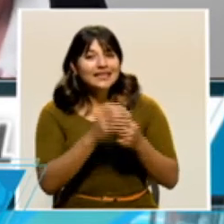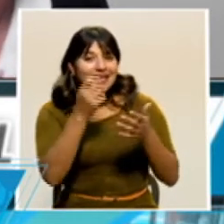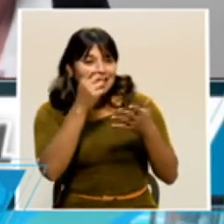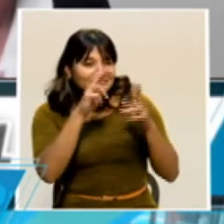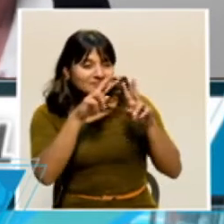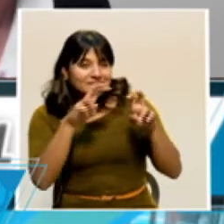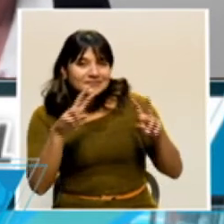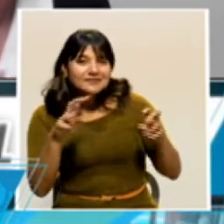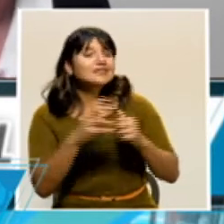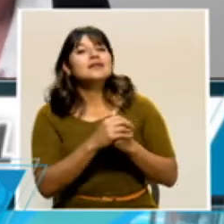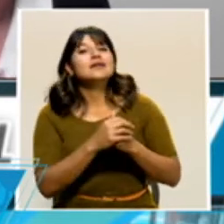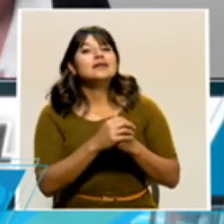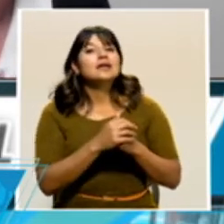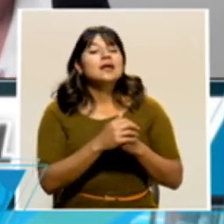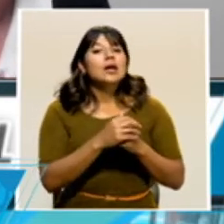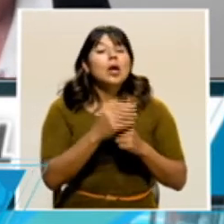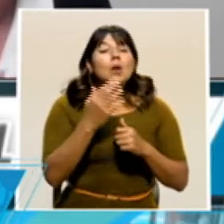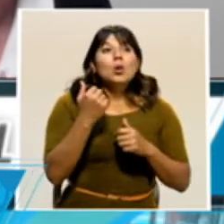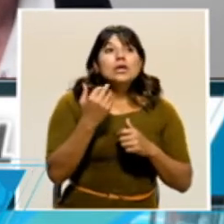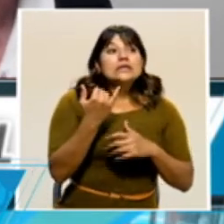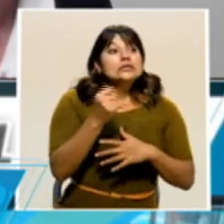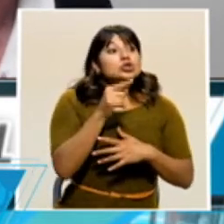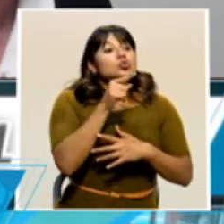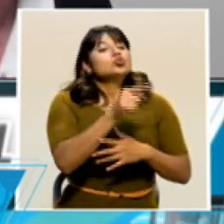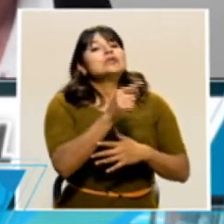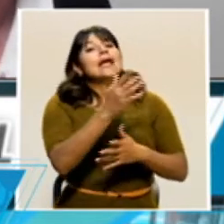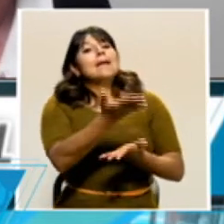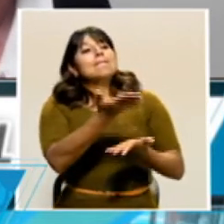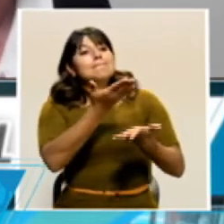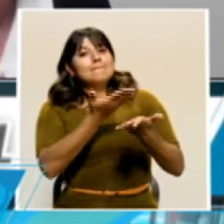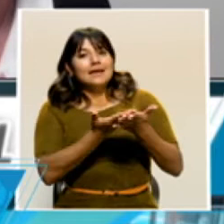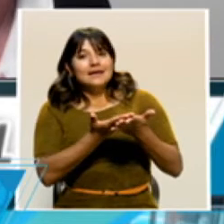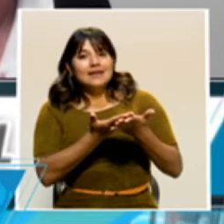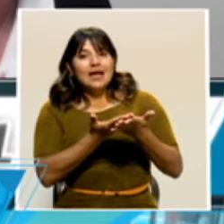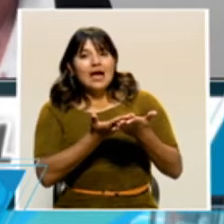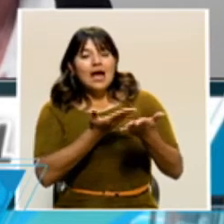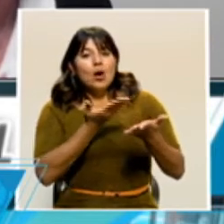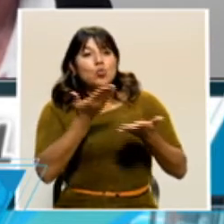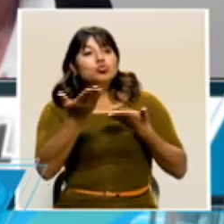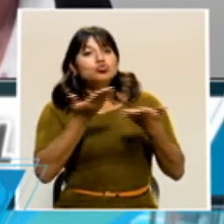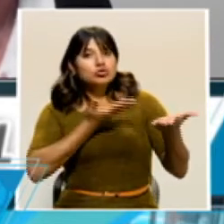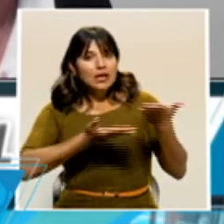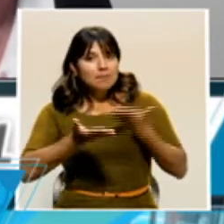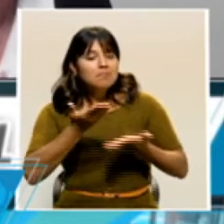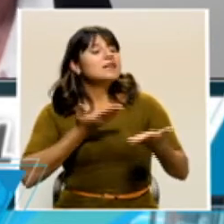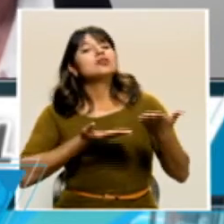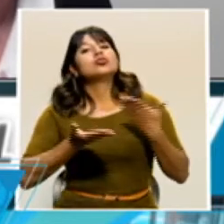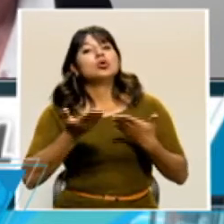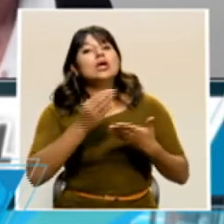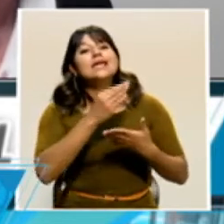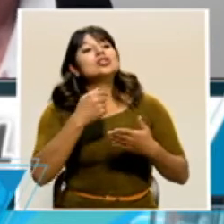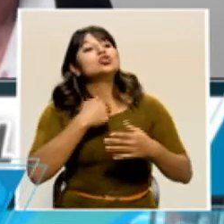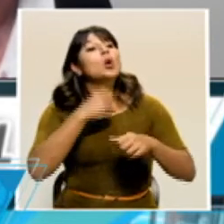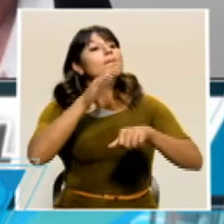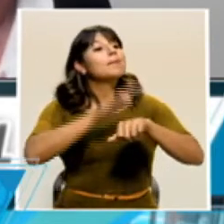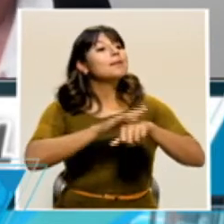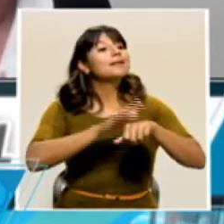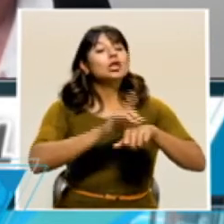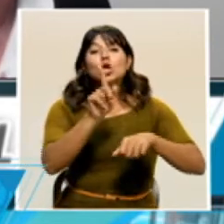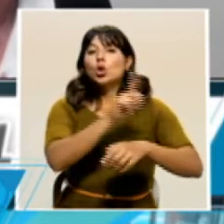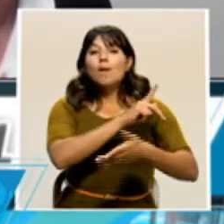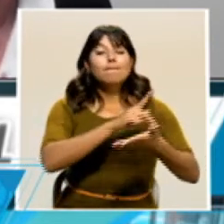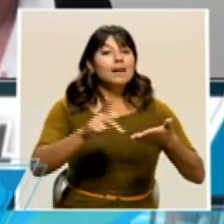servicio que me sirve y que por eso le permito que pague menos impuestos o que no pague impuestos